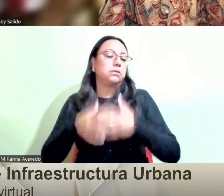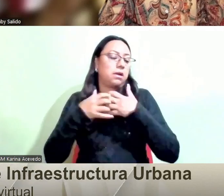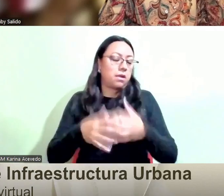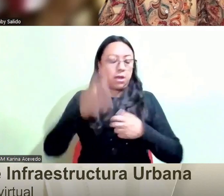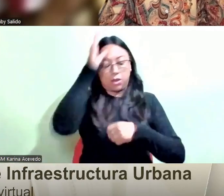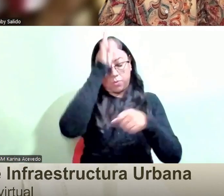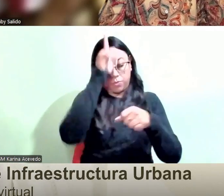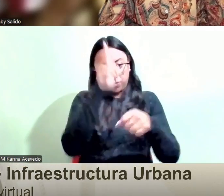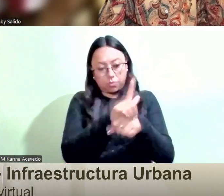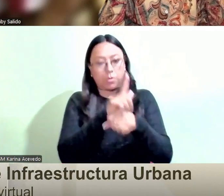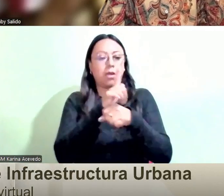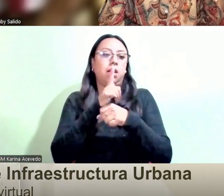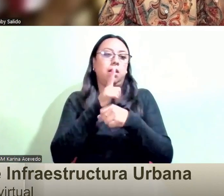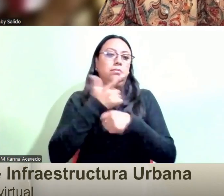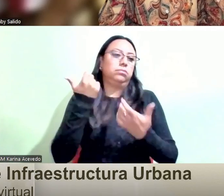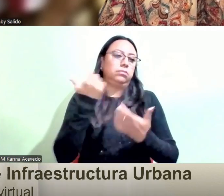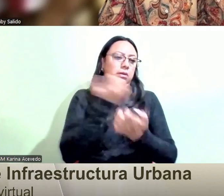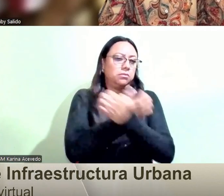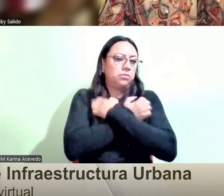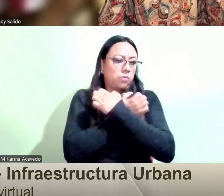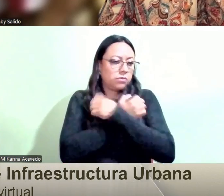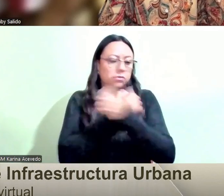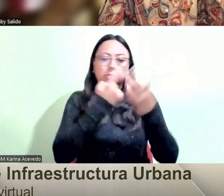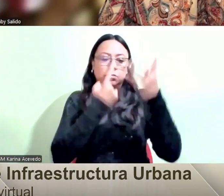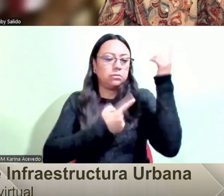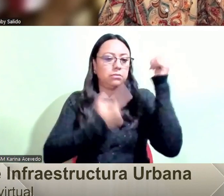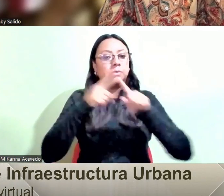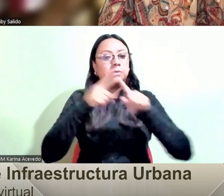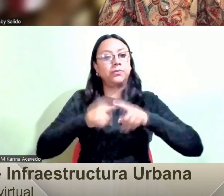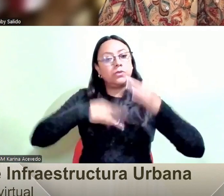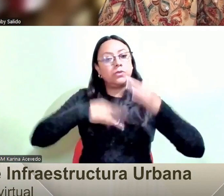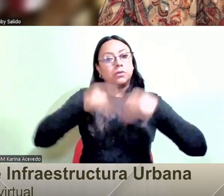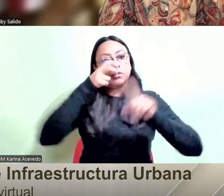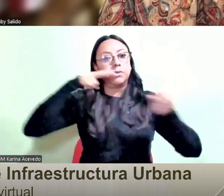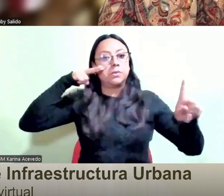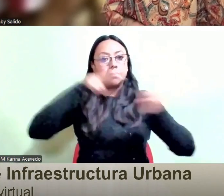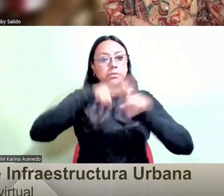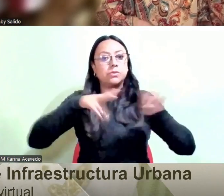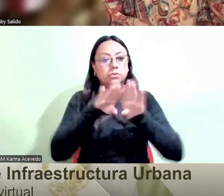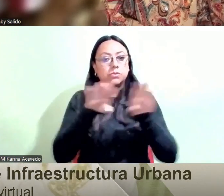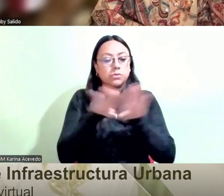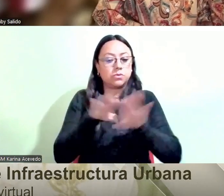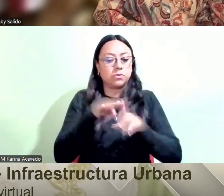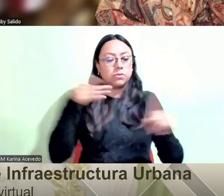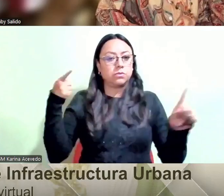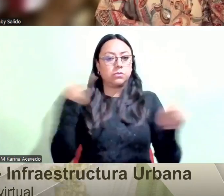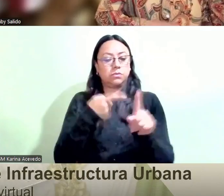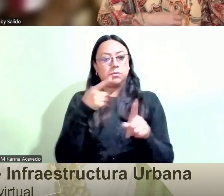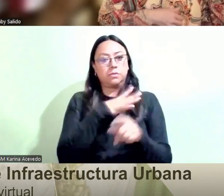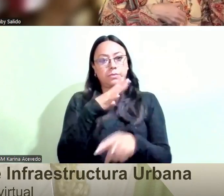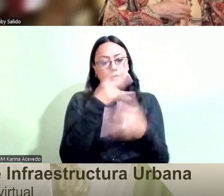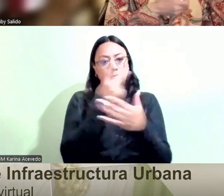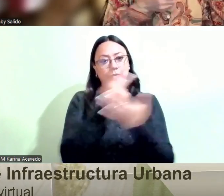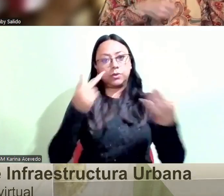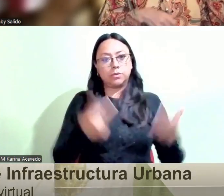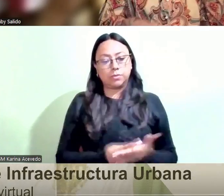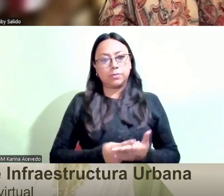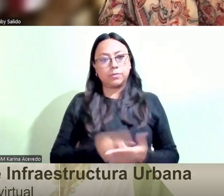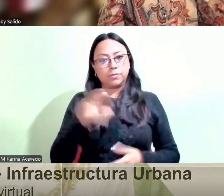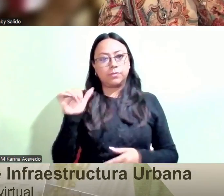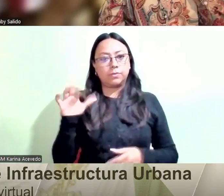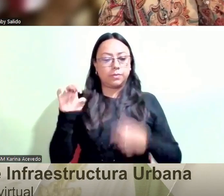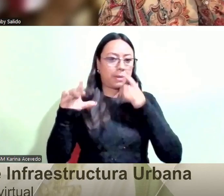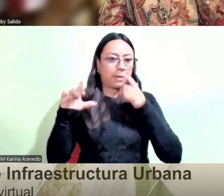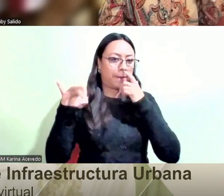general, de manera más amplia. Dicha visión se considera ajustada a la imagen objetivo establecida en el programa parcial aplicable en